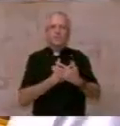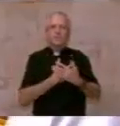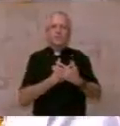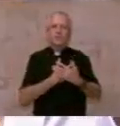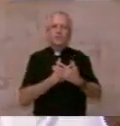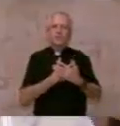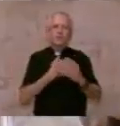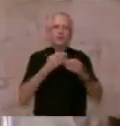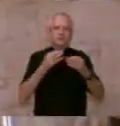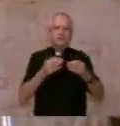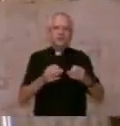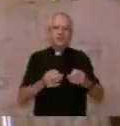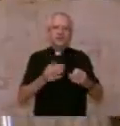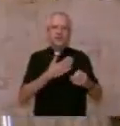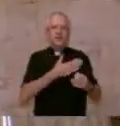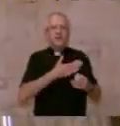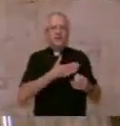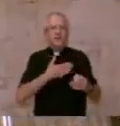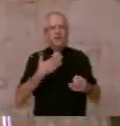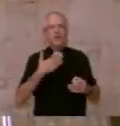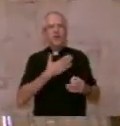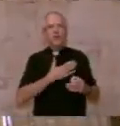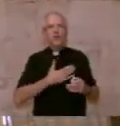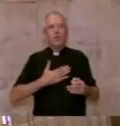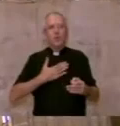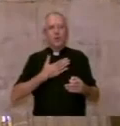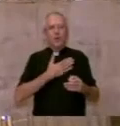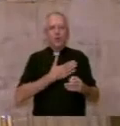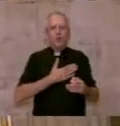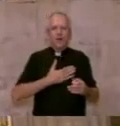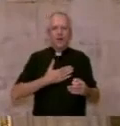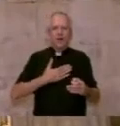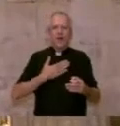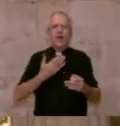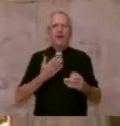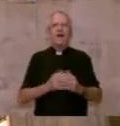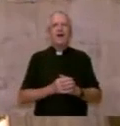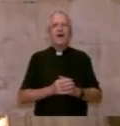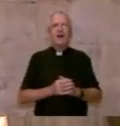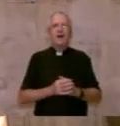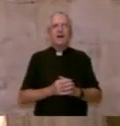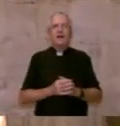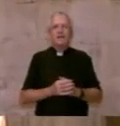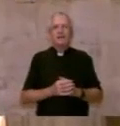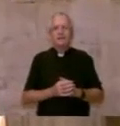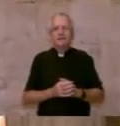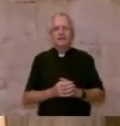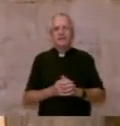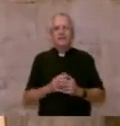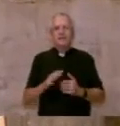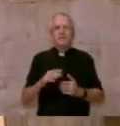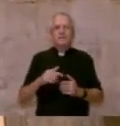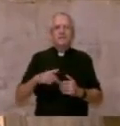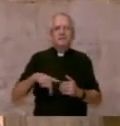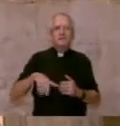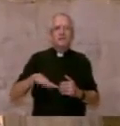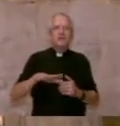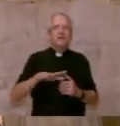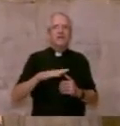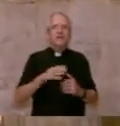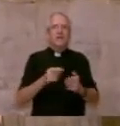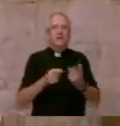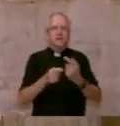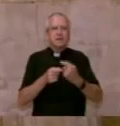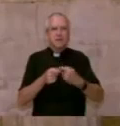Mientras escucha esta canción y se procede a la distribución de la comunión, unos breves apuntes sobre la